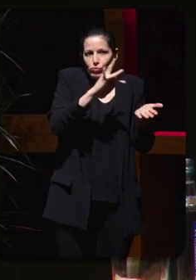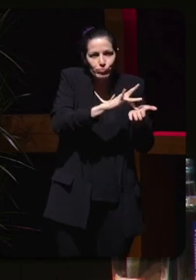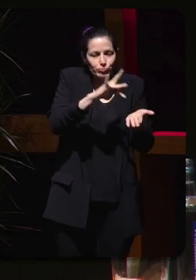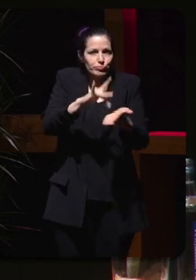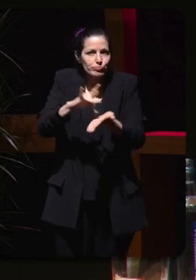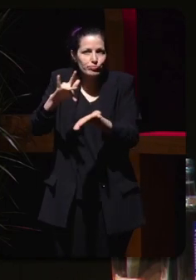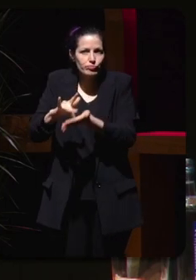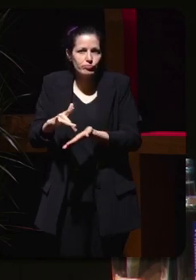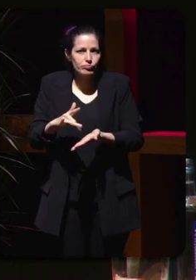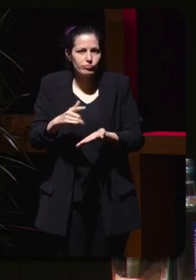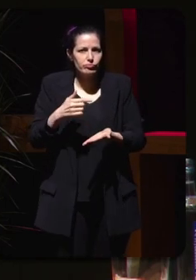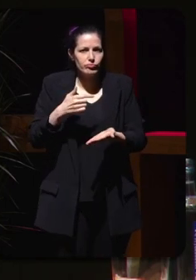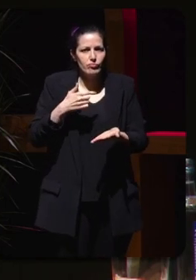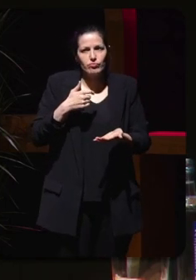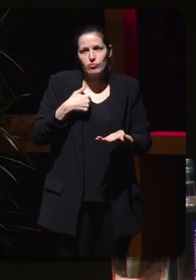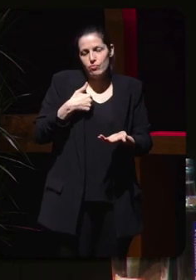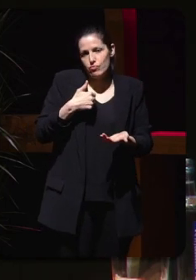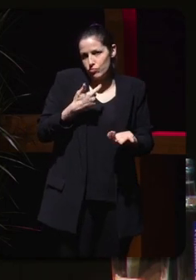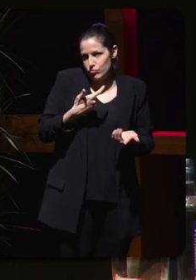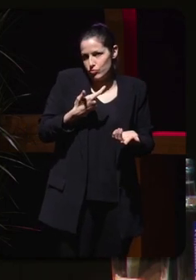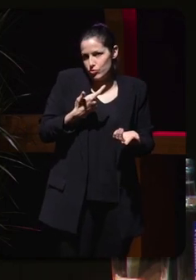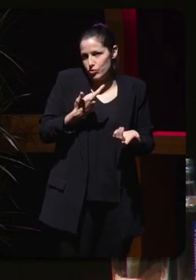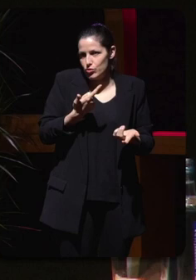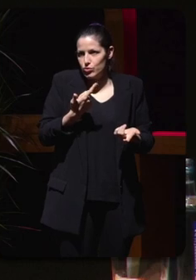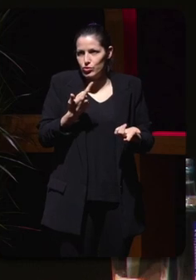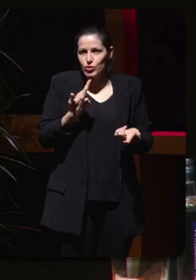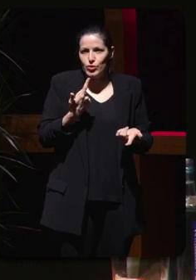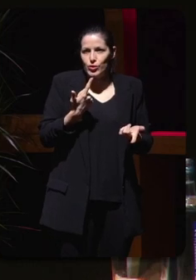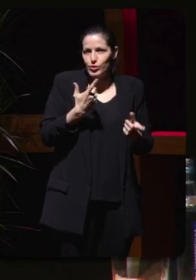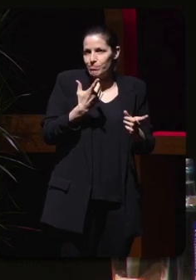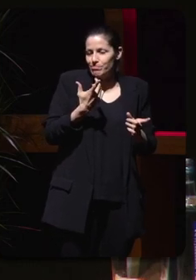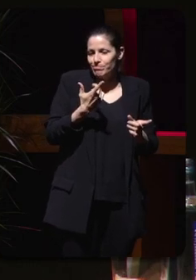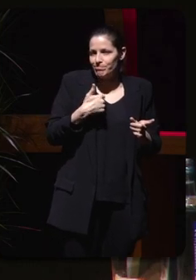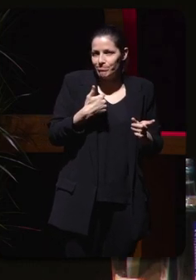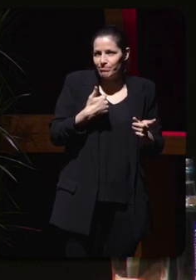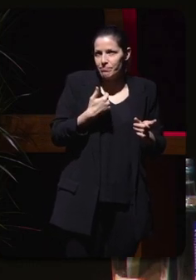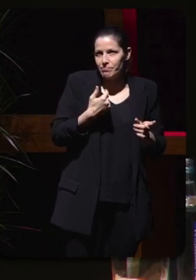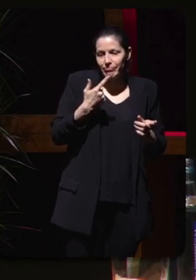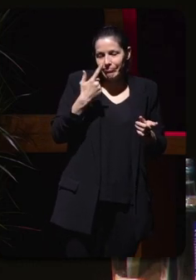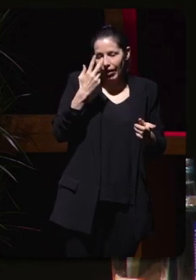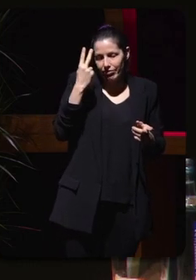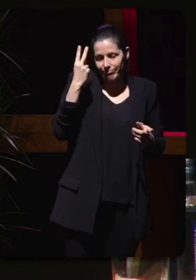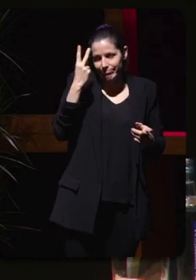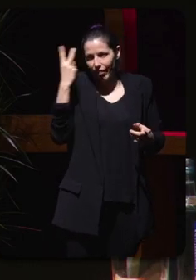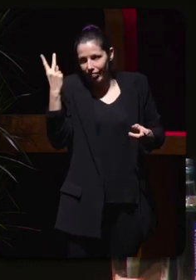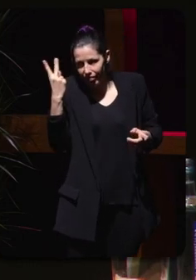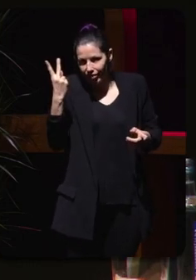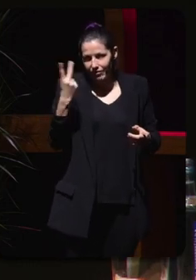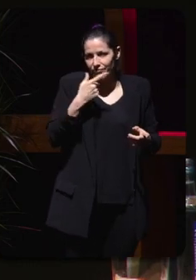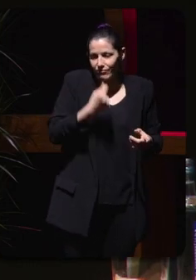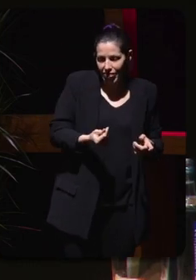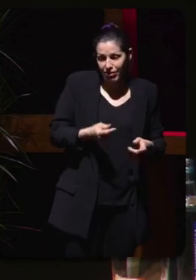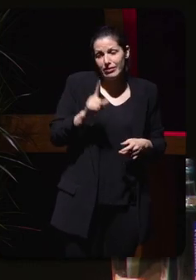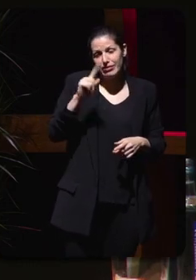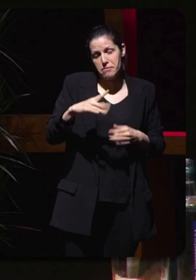hecho apuntes para que, porque en fin, yo entre el COVID y la vértebra que me rompí, cada vez estoy más desconcentrada, y la edad. O